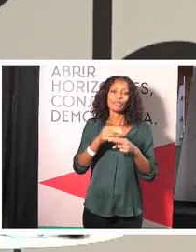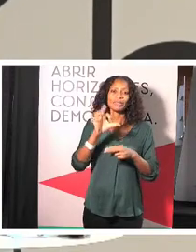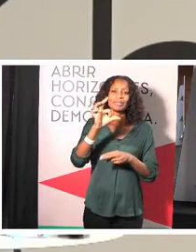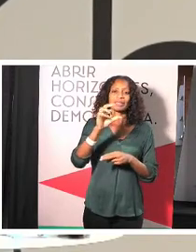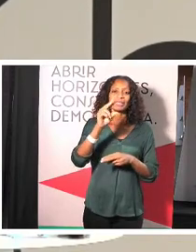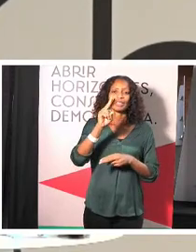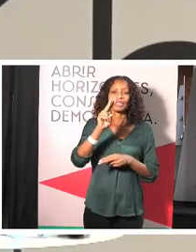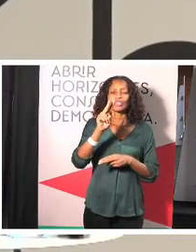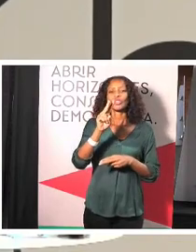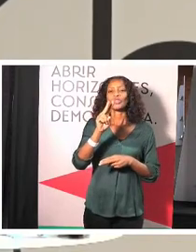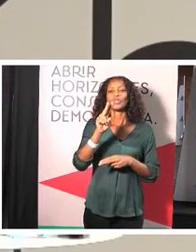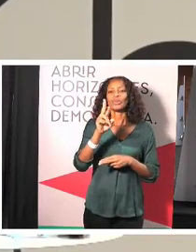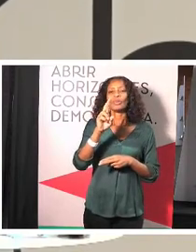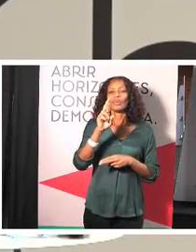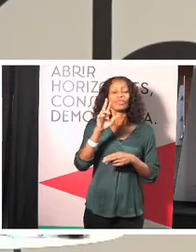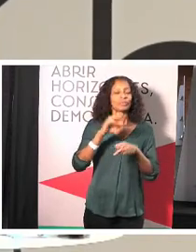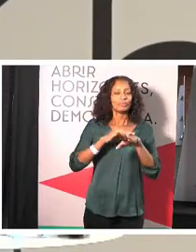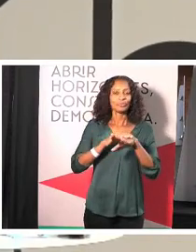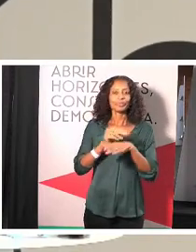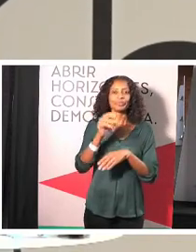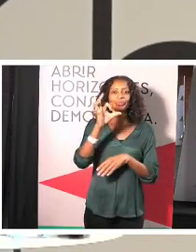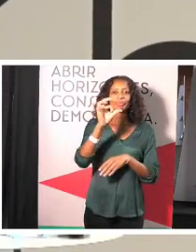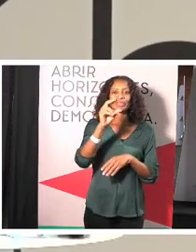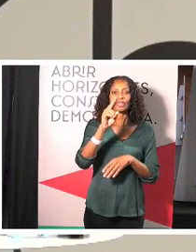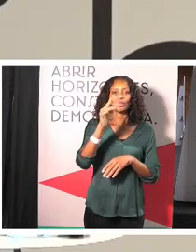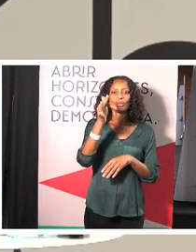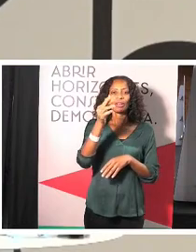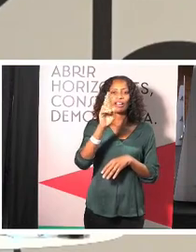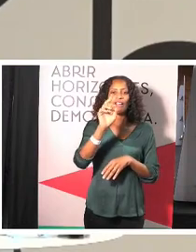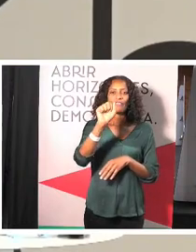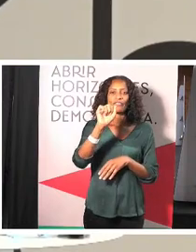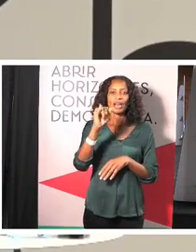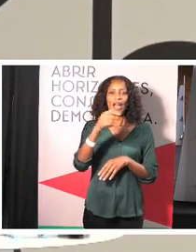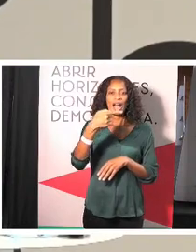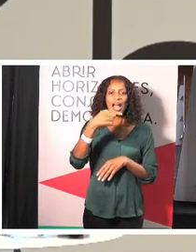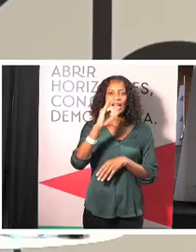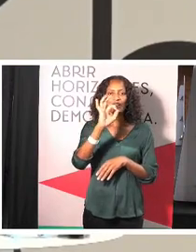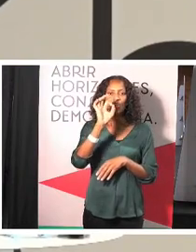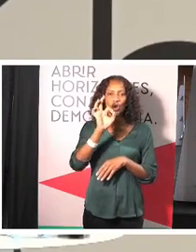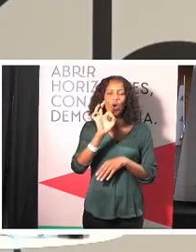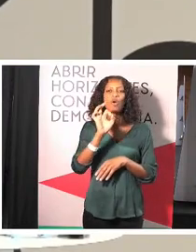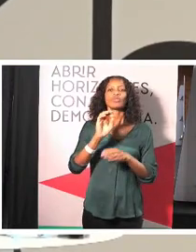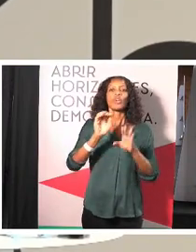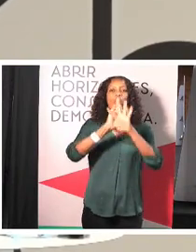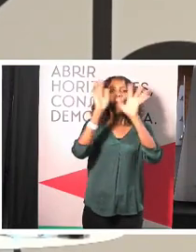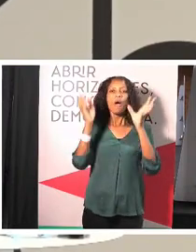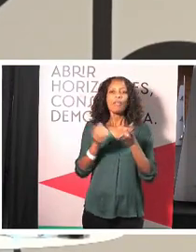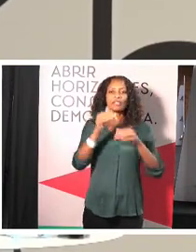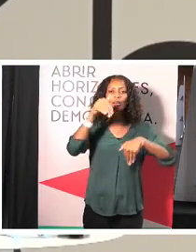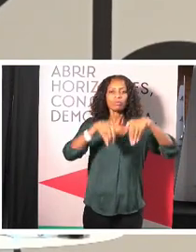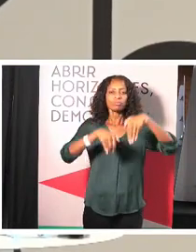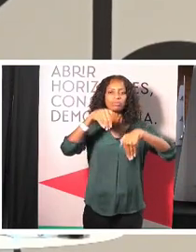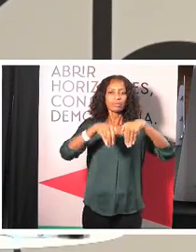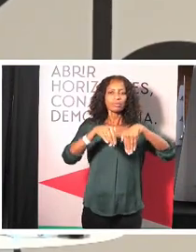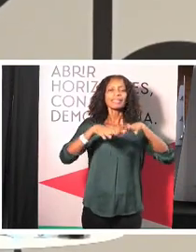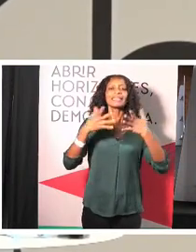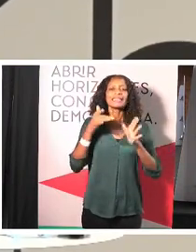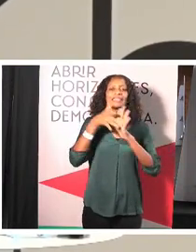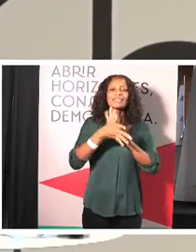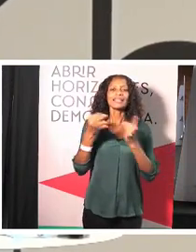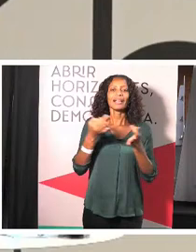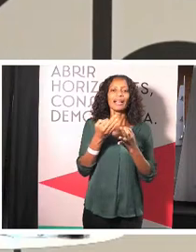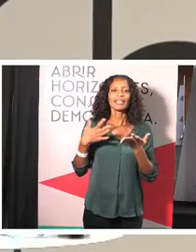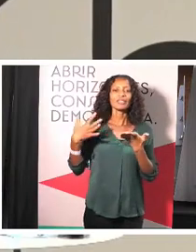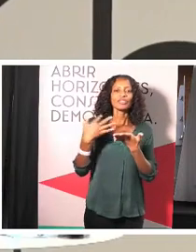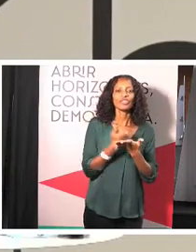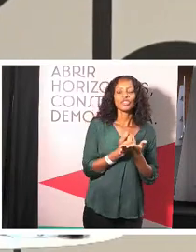sufragio universal consigue que las personas trabajadoras también puedan votar, aunque no tengan propiedades, aunque no tengan estudios, puedan votar, y